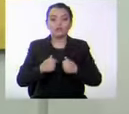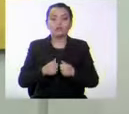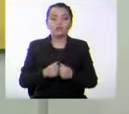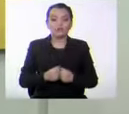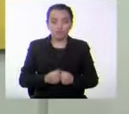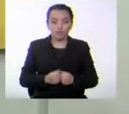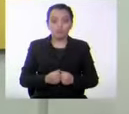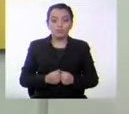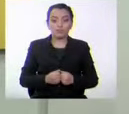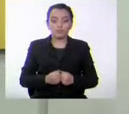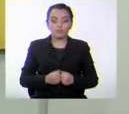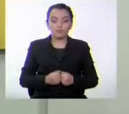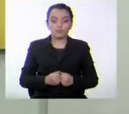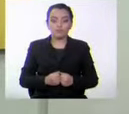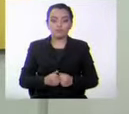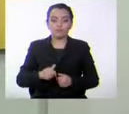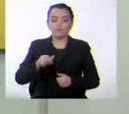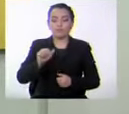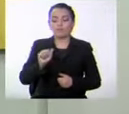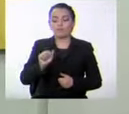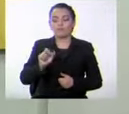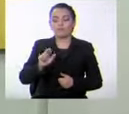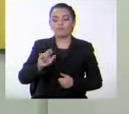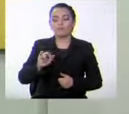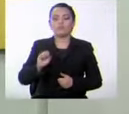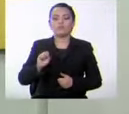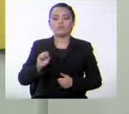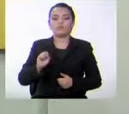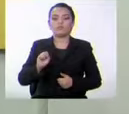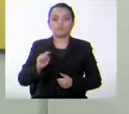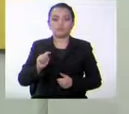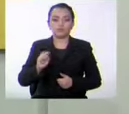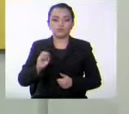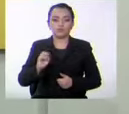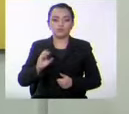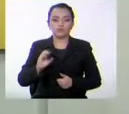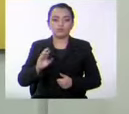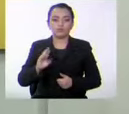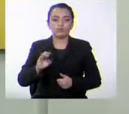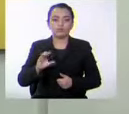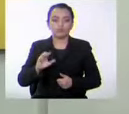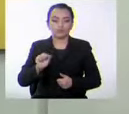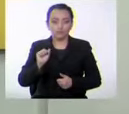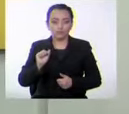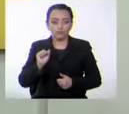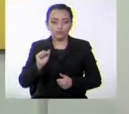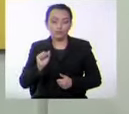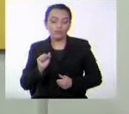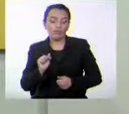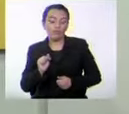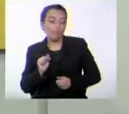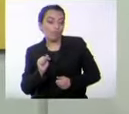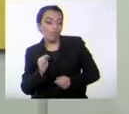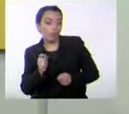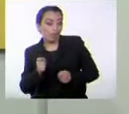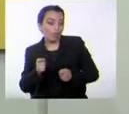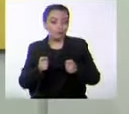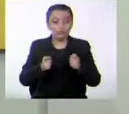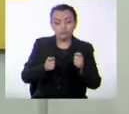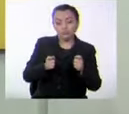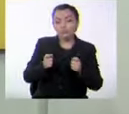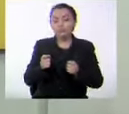la aristocracia podía ser generada en una oligarquía, en un gobierno ya de unos pocos, y la democracia también